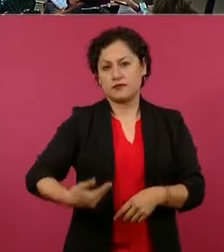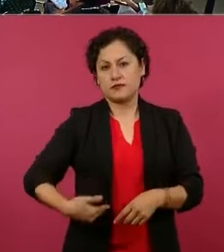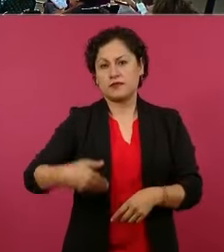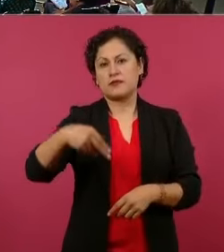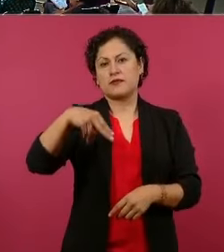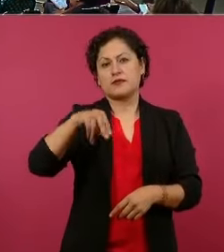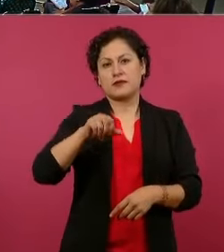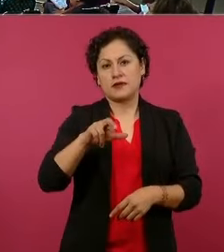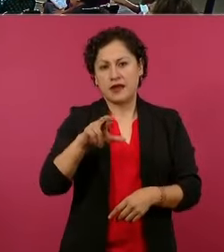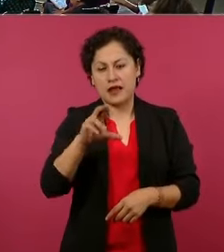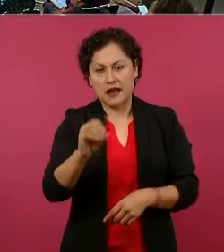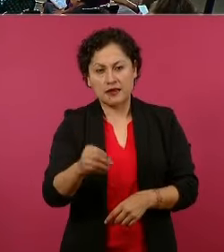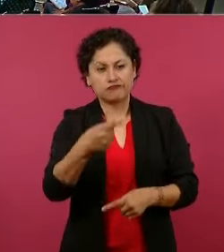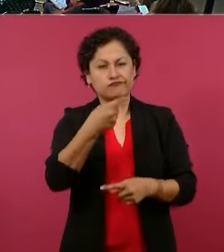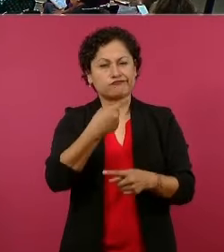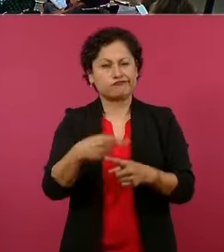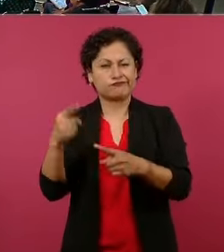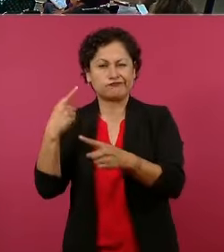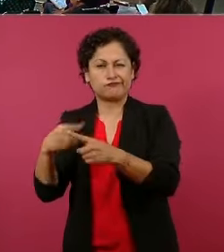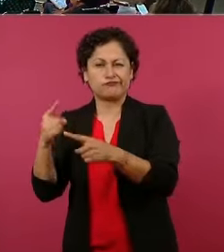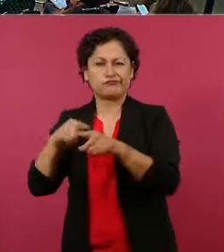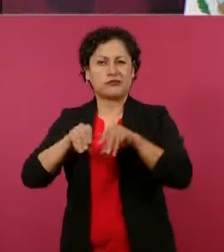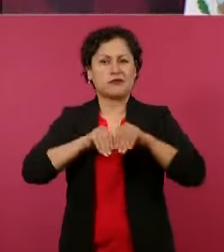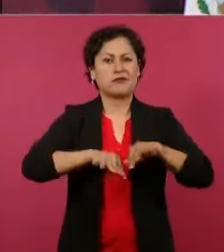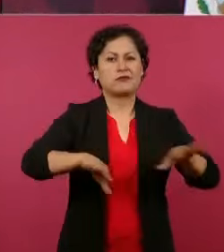pruebas de nada